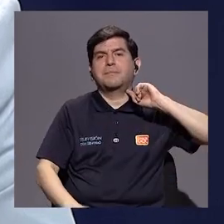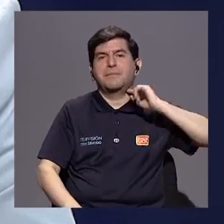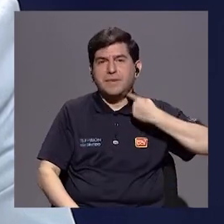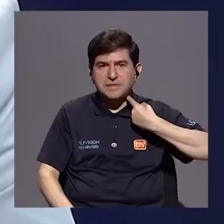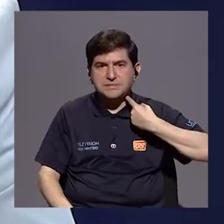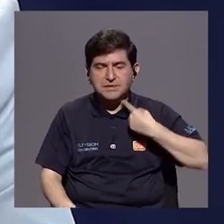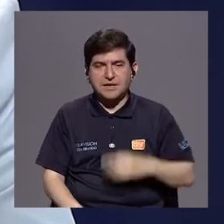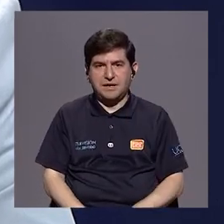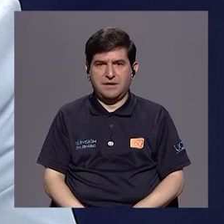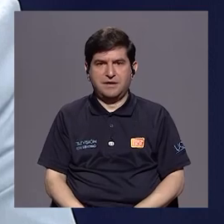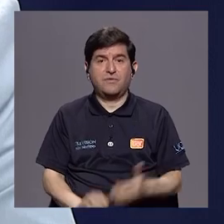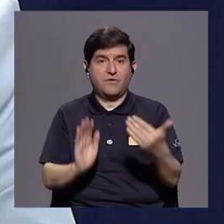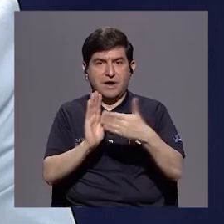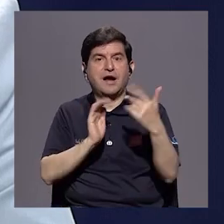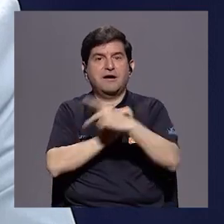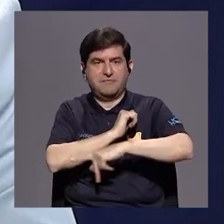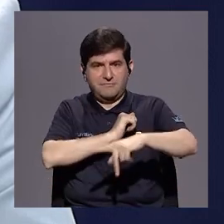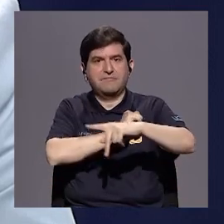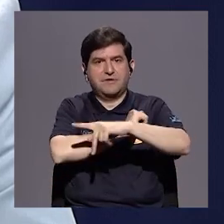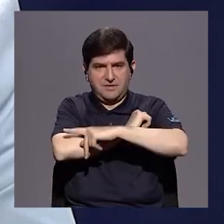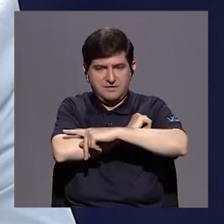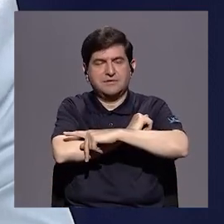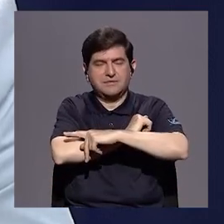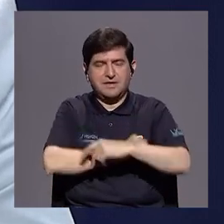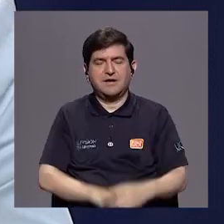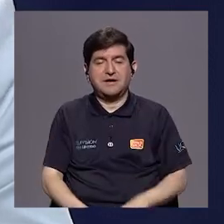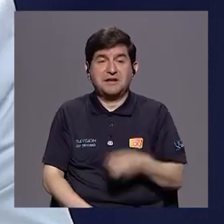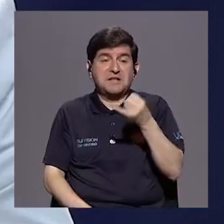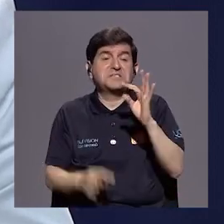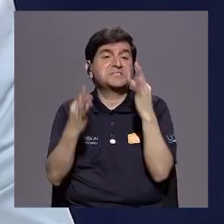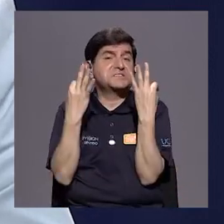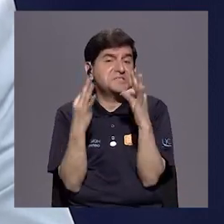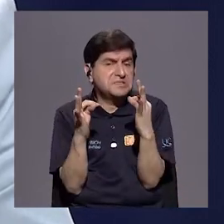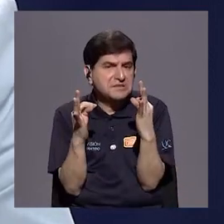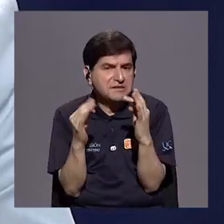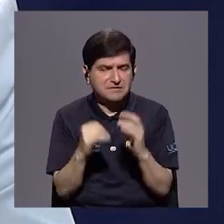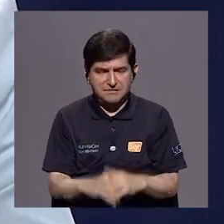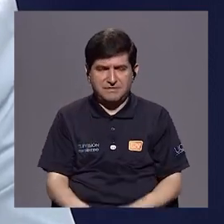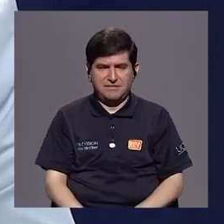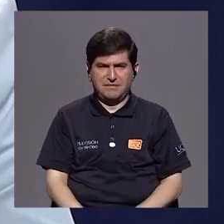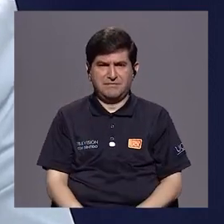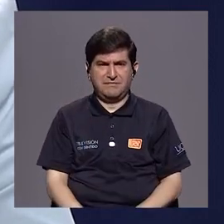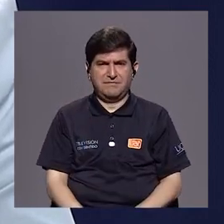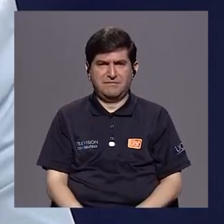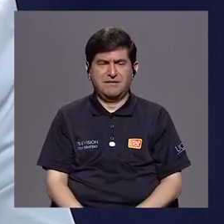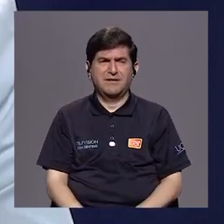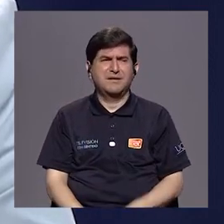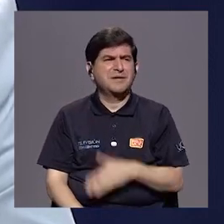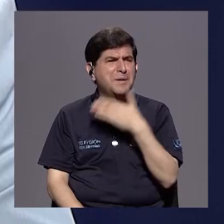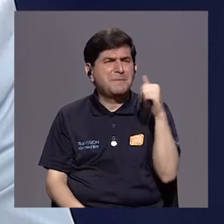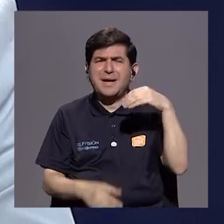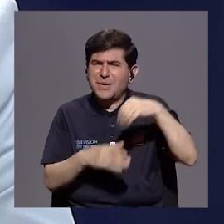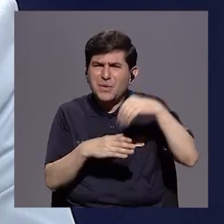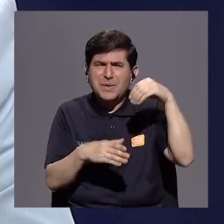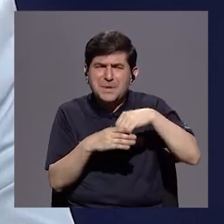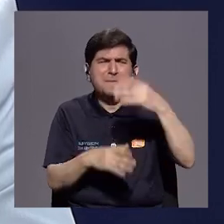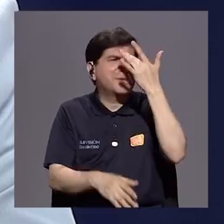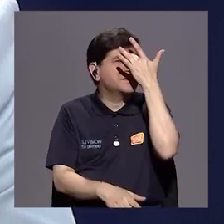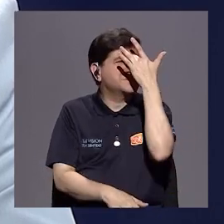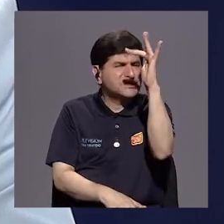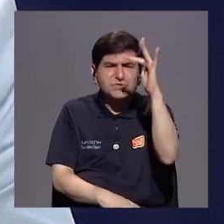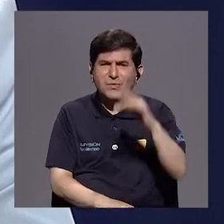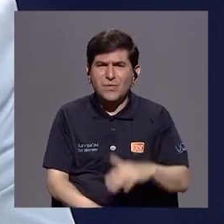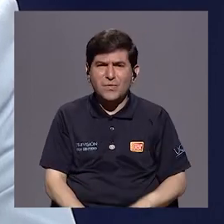caro le sale al país y le va a salir al país si lo intenta que más bien invertir